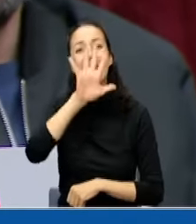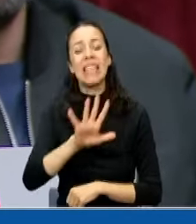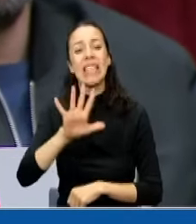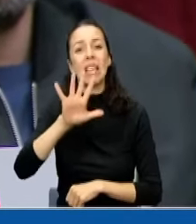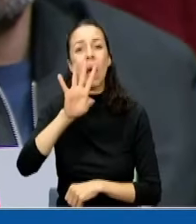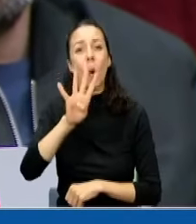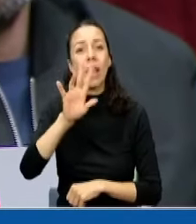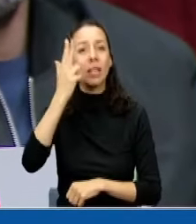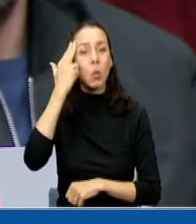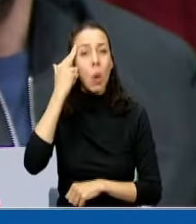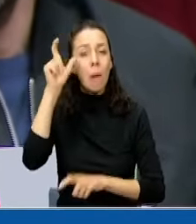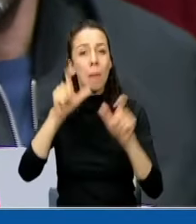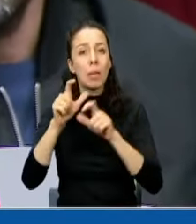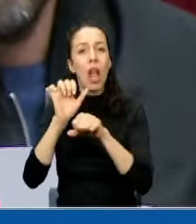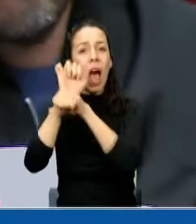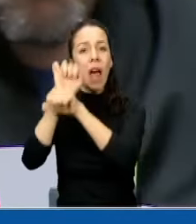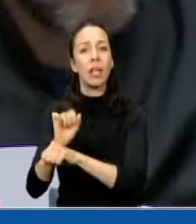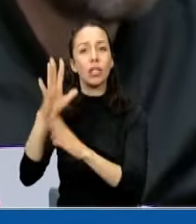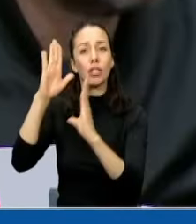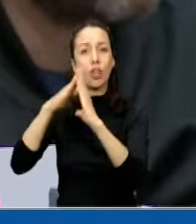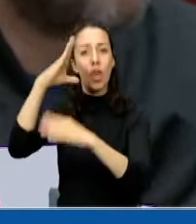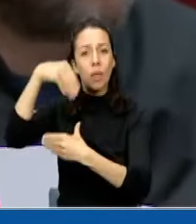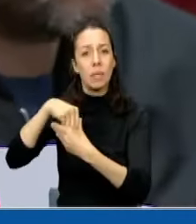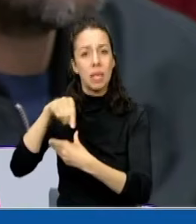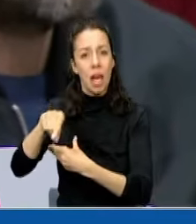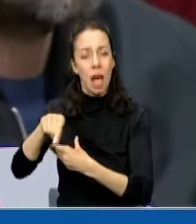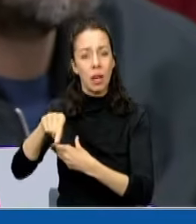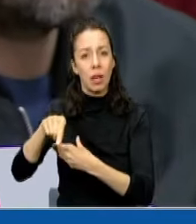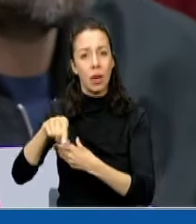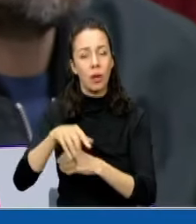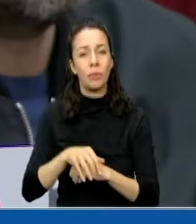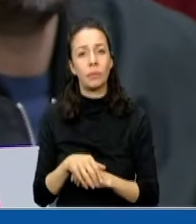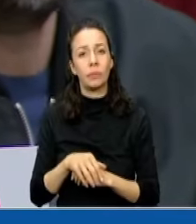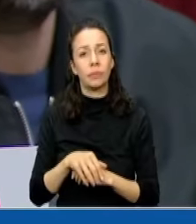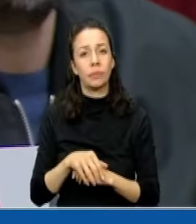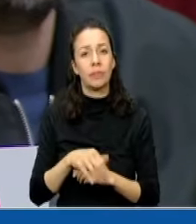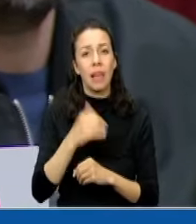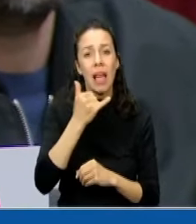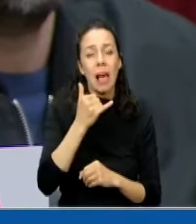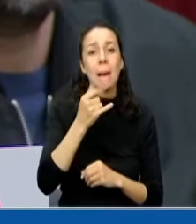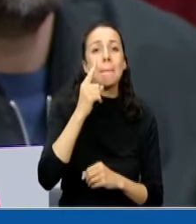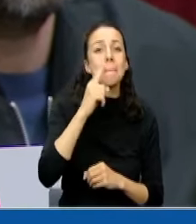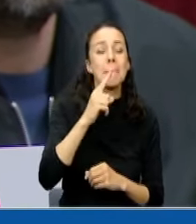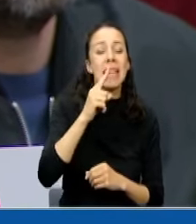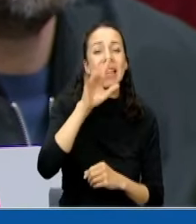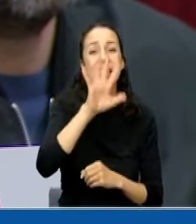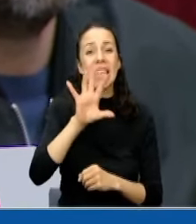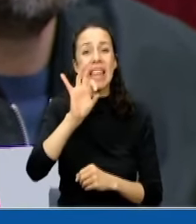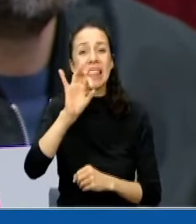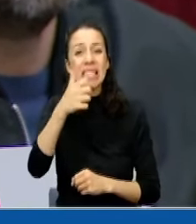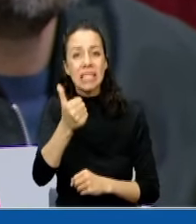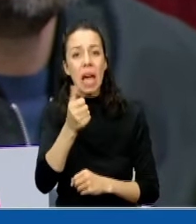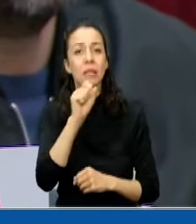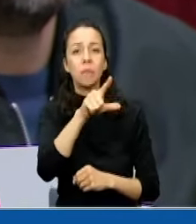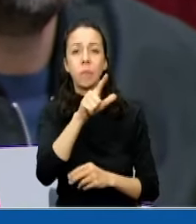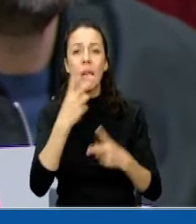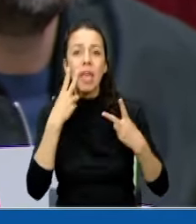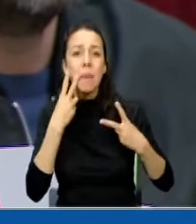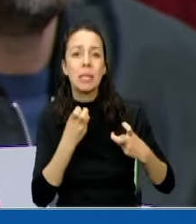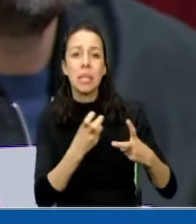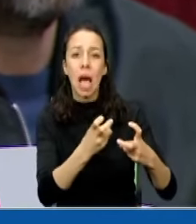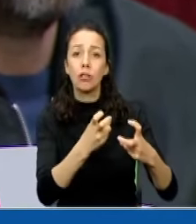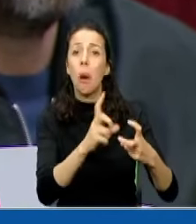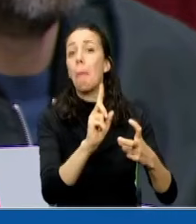549 que están bajo arresto domiciliario. Hay 1.506 que están bajo investigación, pero en